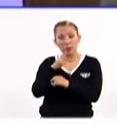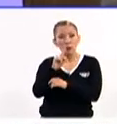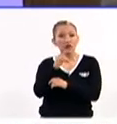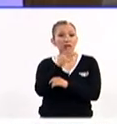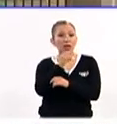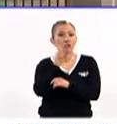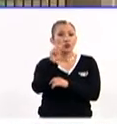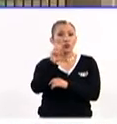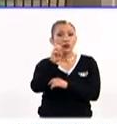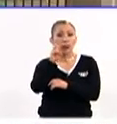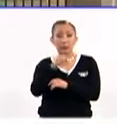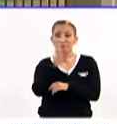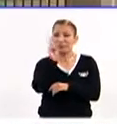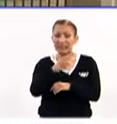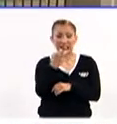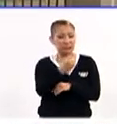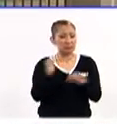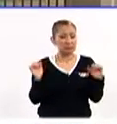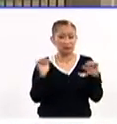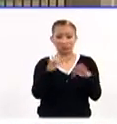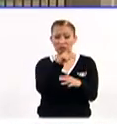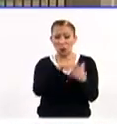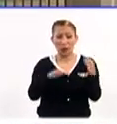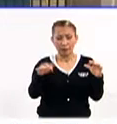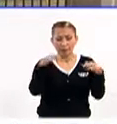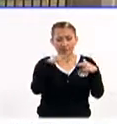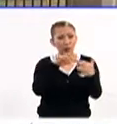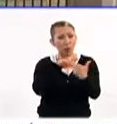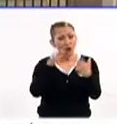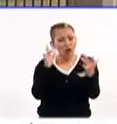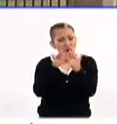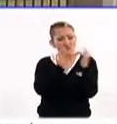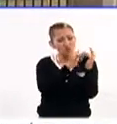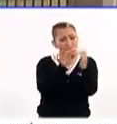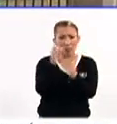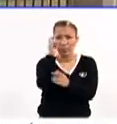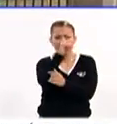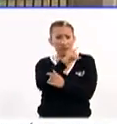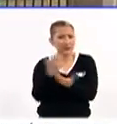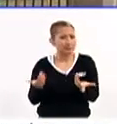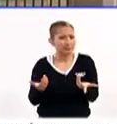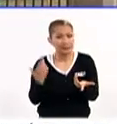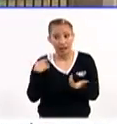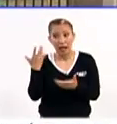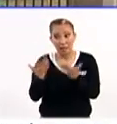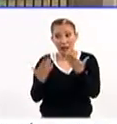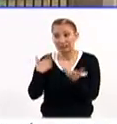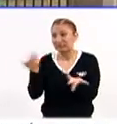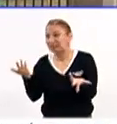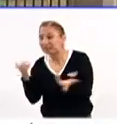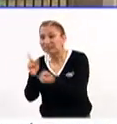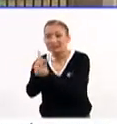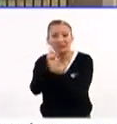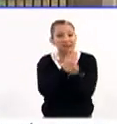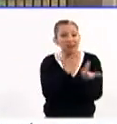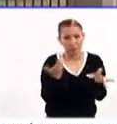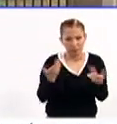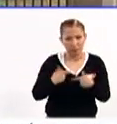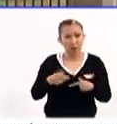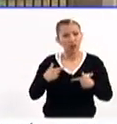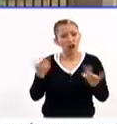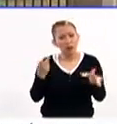posgrados de la UNAM. Son verdaderamente lugares de encuentro. Eso que es tan difícil conseguir, que la gente interactúe, que la